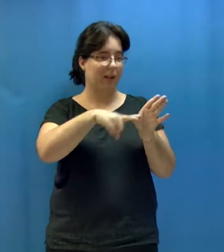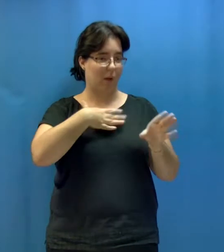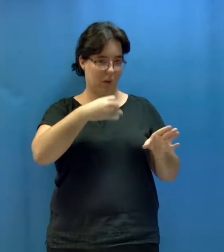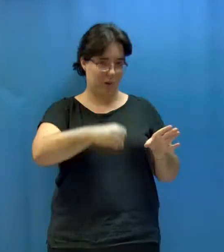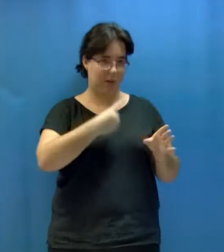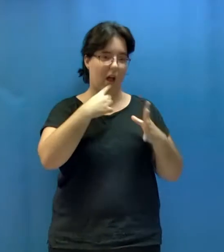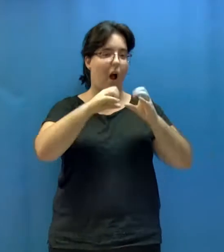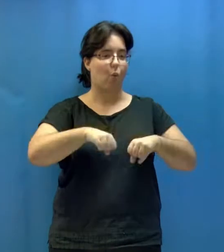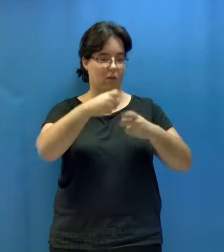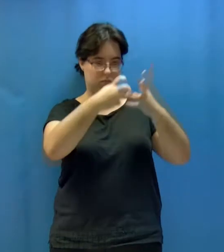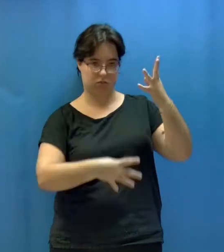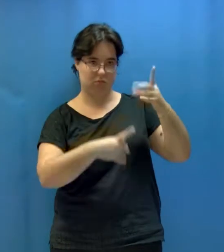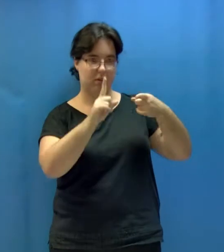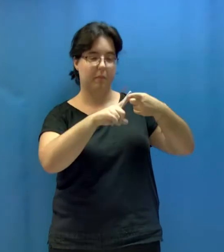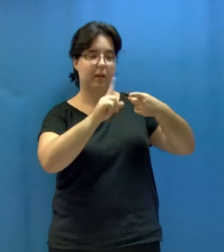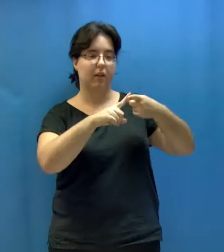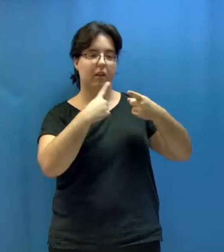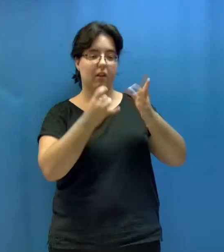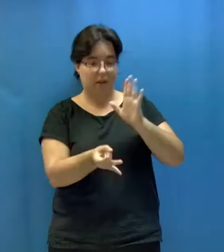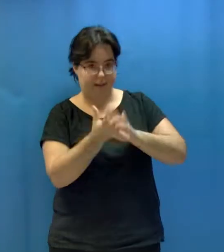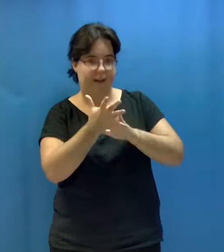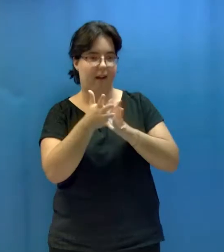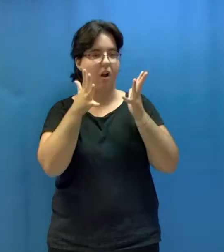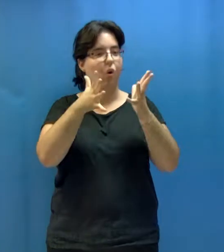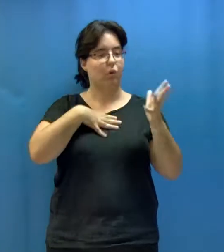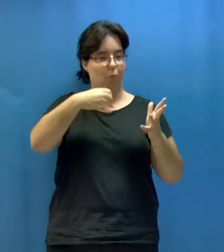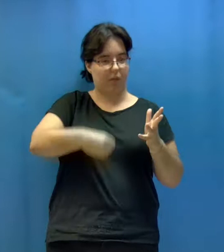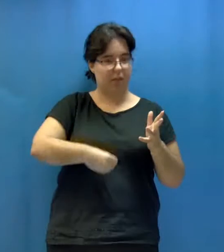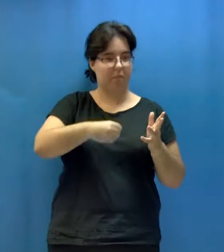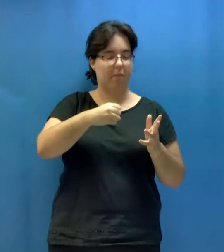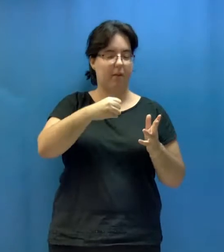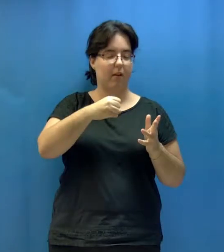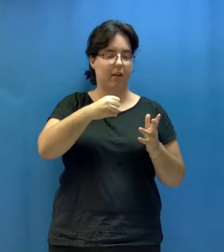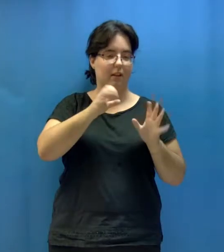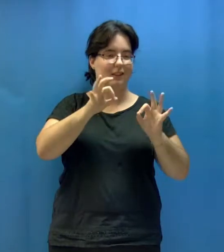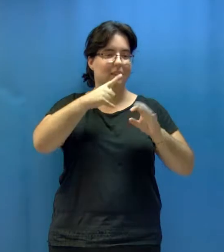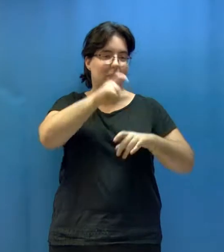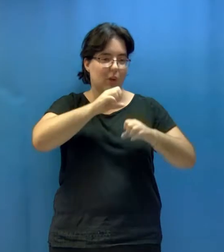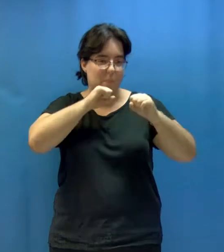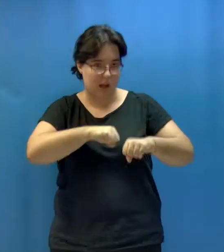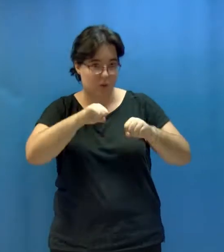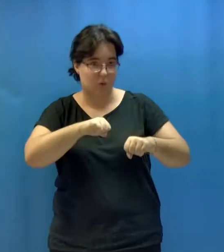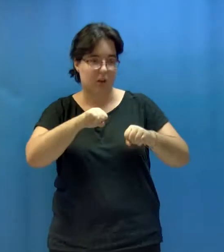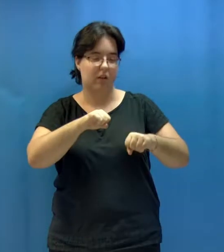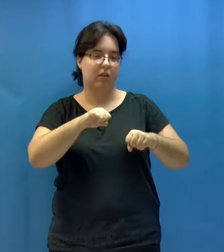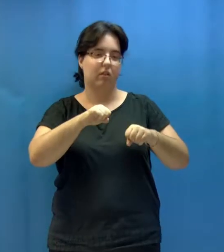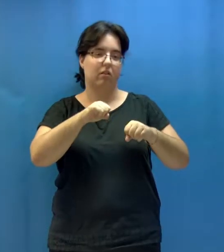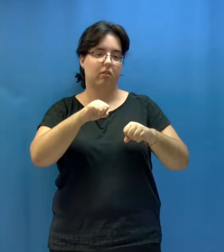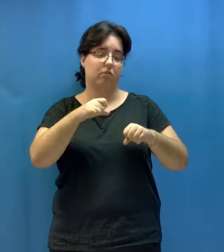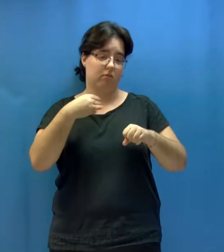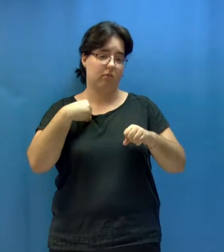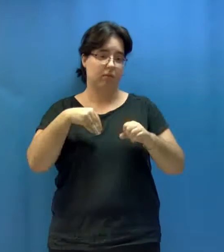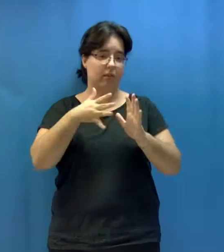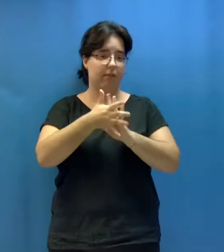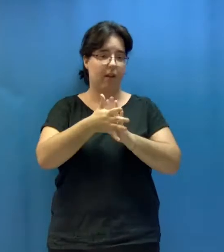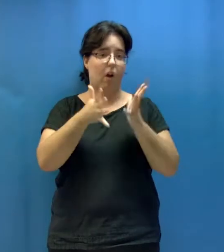siguientes acuerdos. Primero, crear el Consejo Sectorial Municipal, que se denominará Consejo Municipal de Personas Mayores, como órgano ya dicho de participación